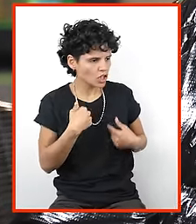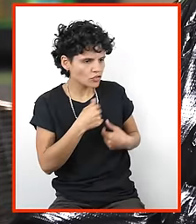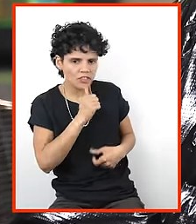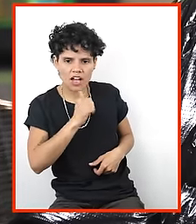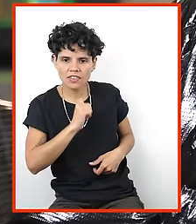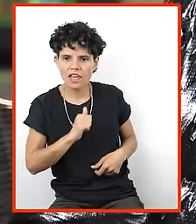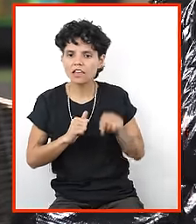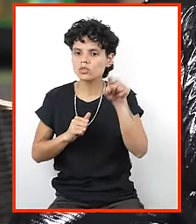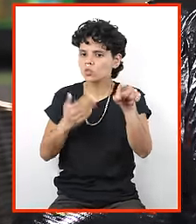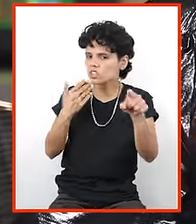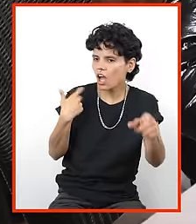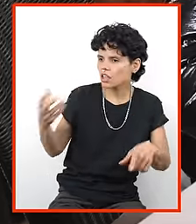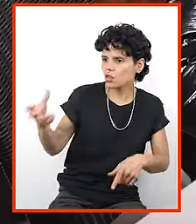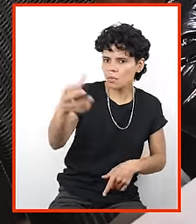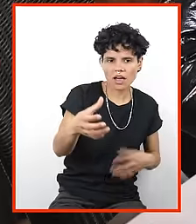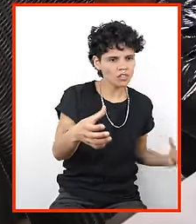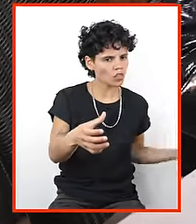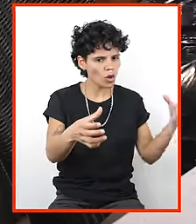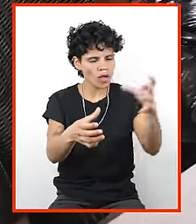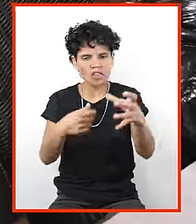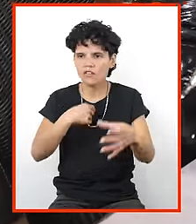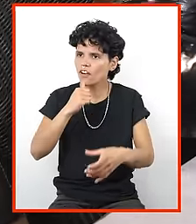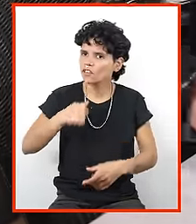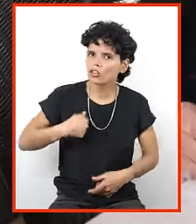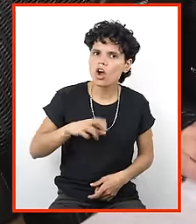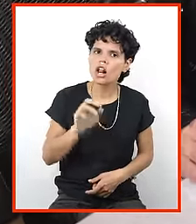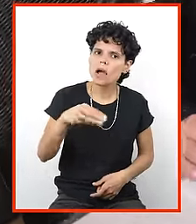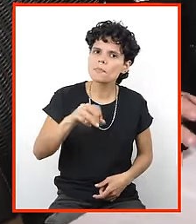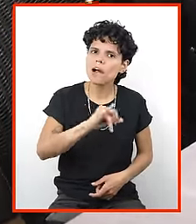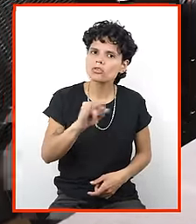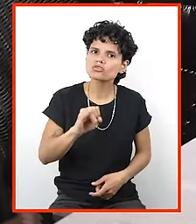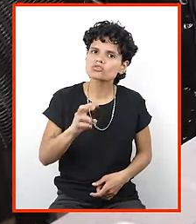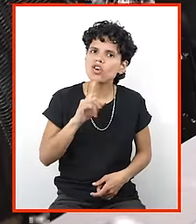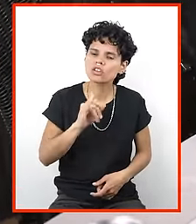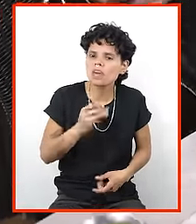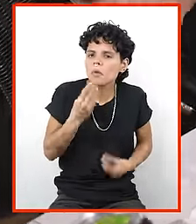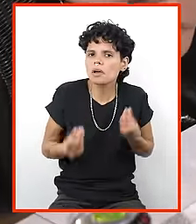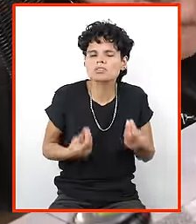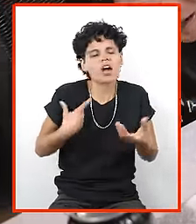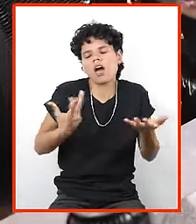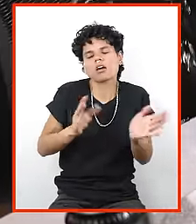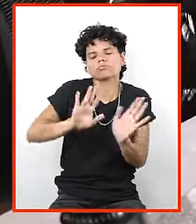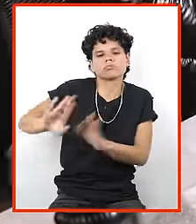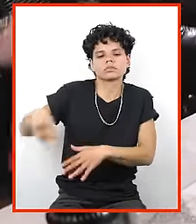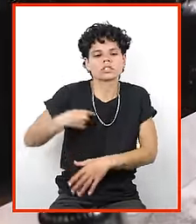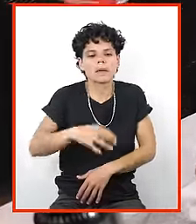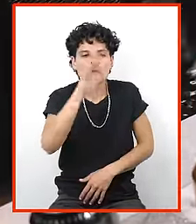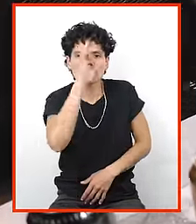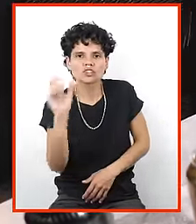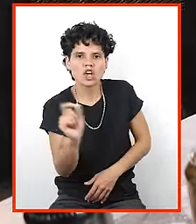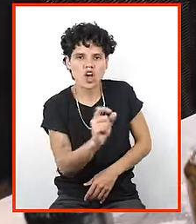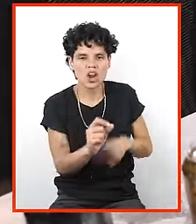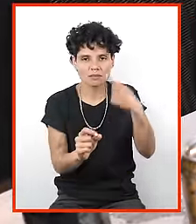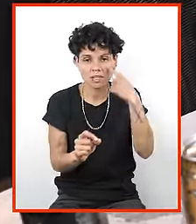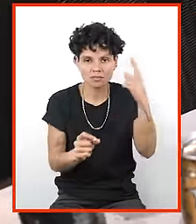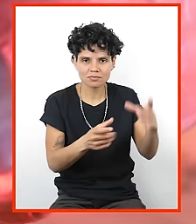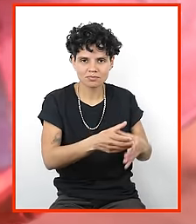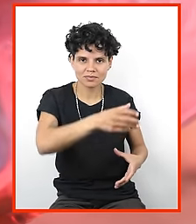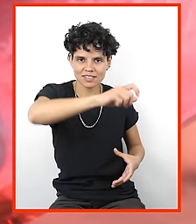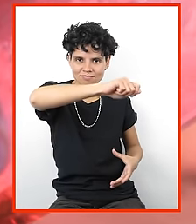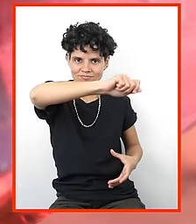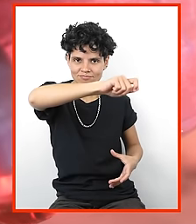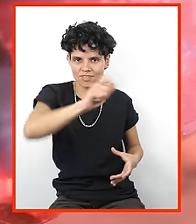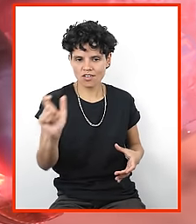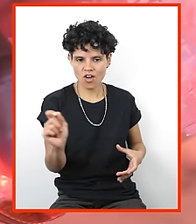no me pusieron... ¿Tú estás tomando un bromazote también? Es que sí, me pusieron tomar uno. Una piscolita. A las finales. Ah, pero mira lo que tengo aquí.